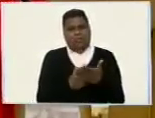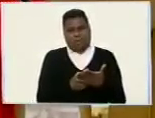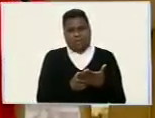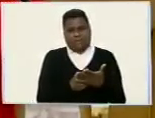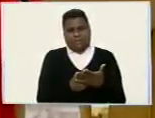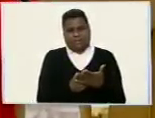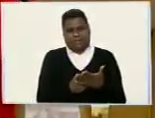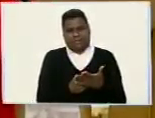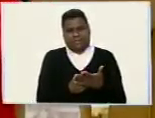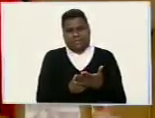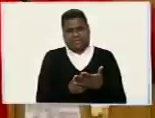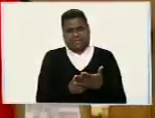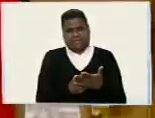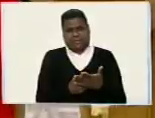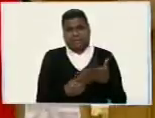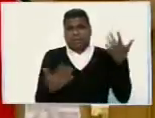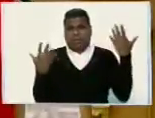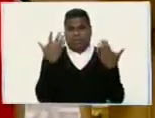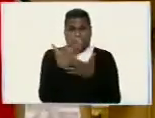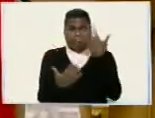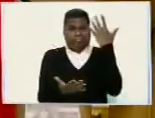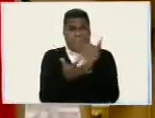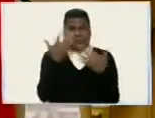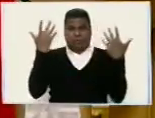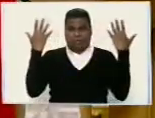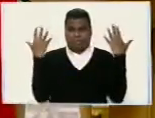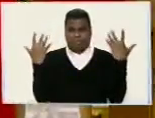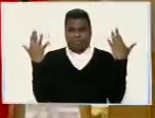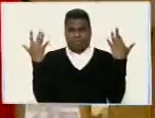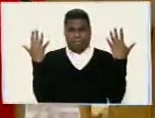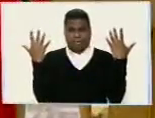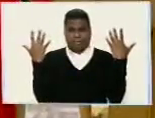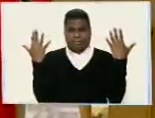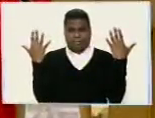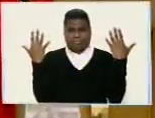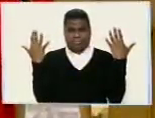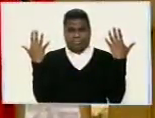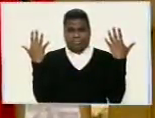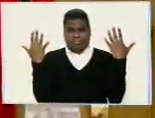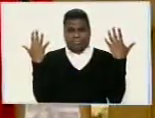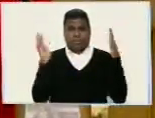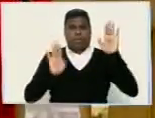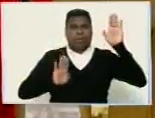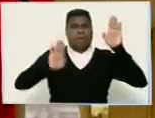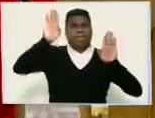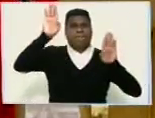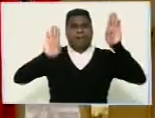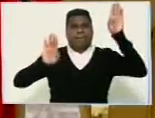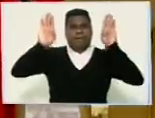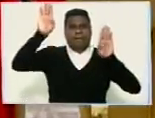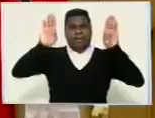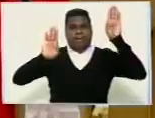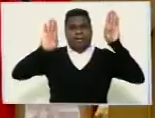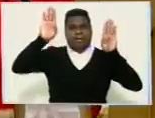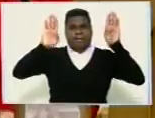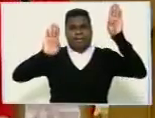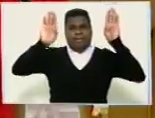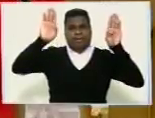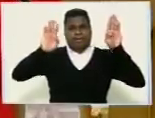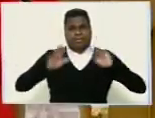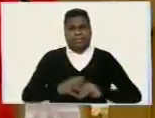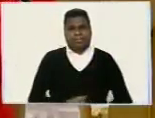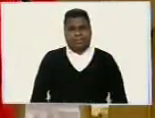que con ambas manos votemos por Diosdado Cabello Rondón como presidente de la Asamblea